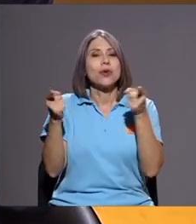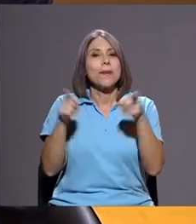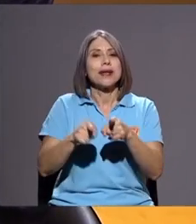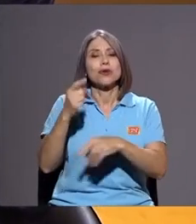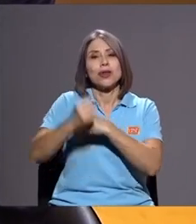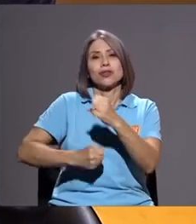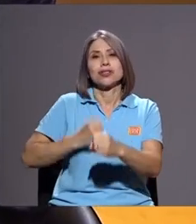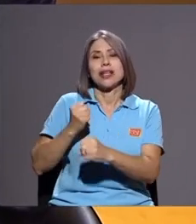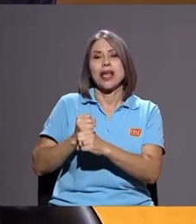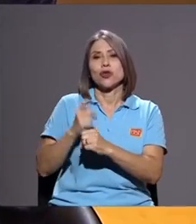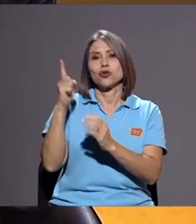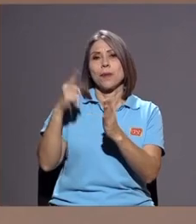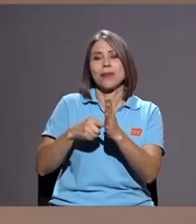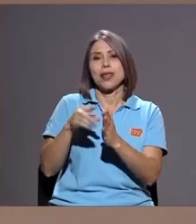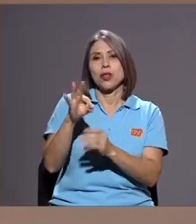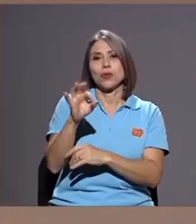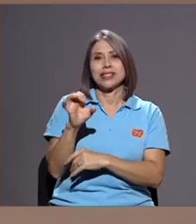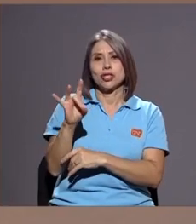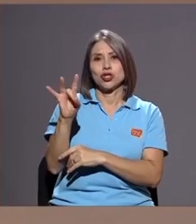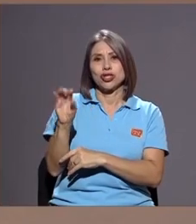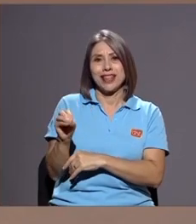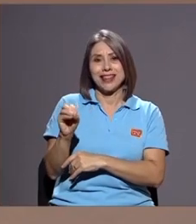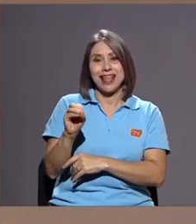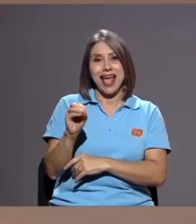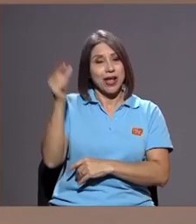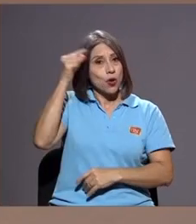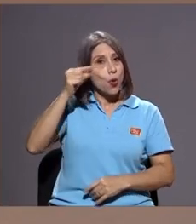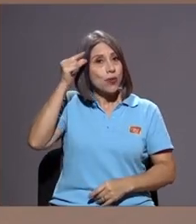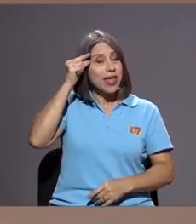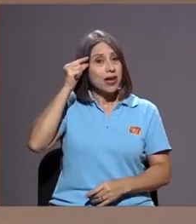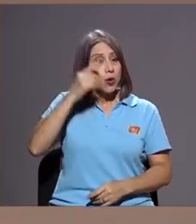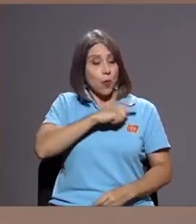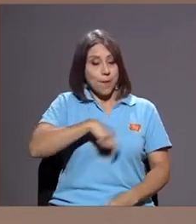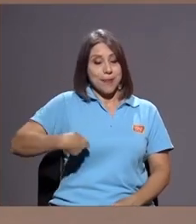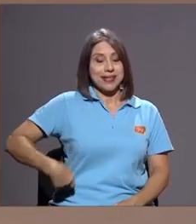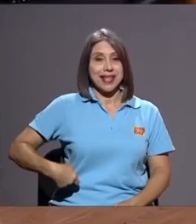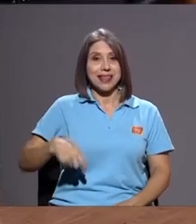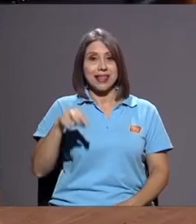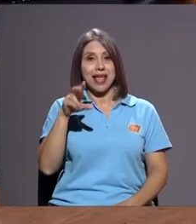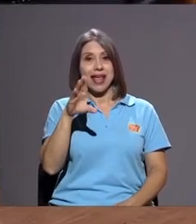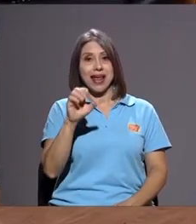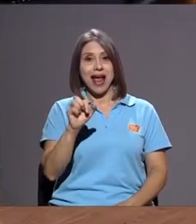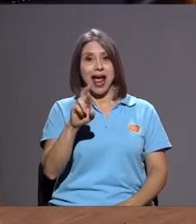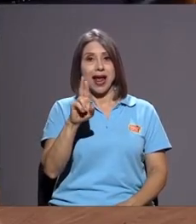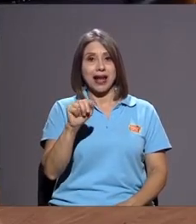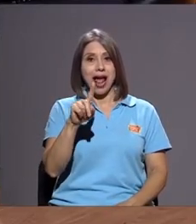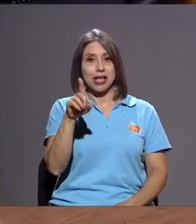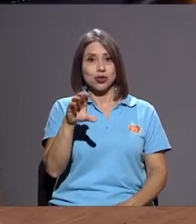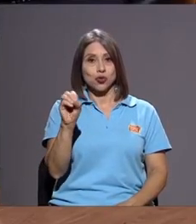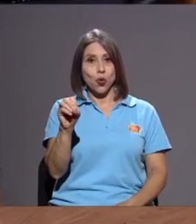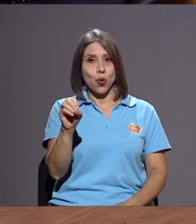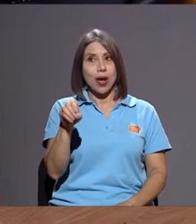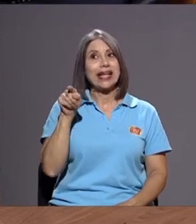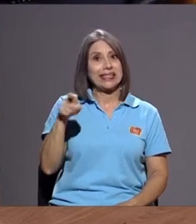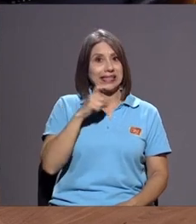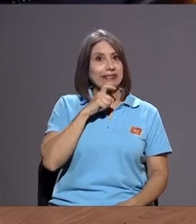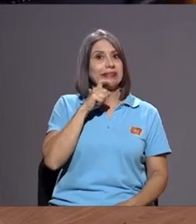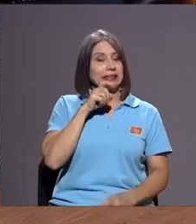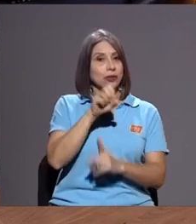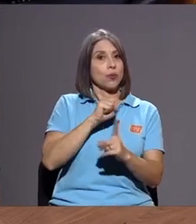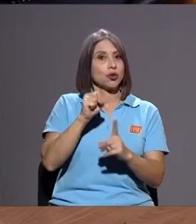el gobierno tuvimos una crisis que nos gustó mucho como sociedad todavía no estamos ahí